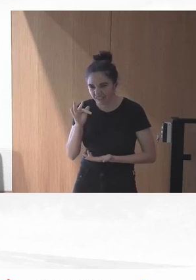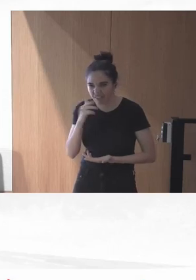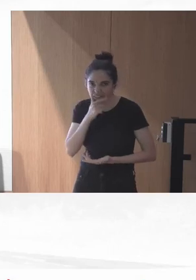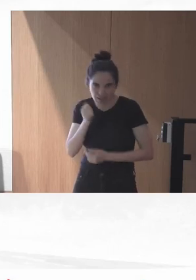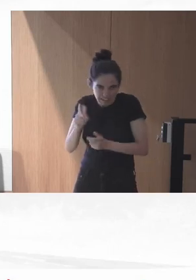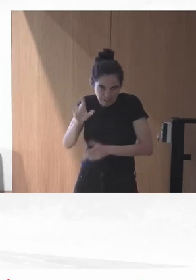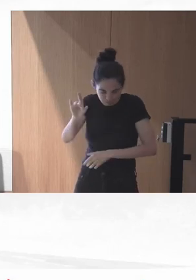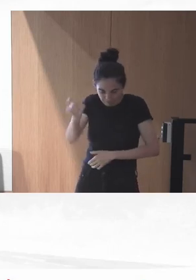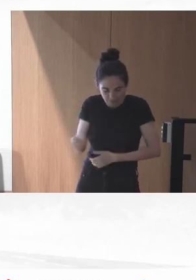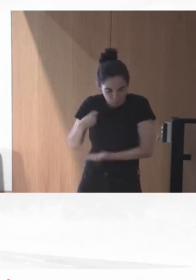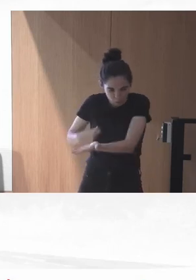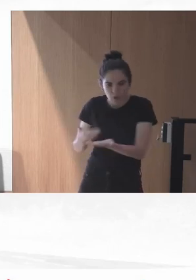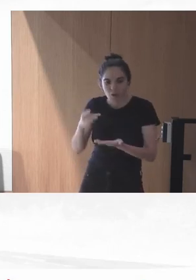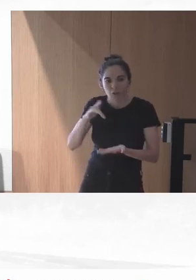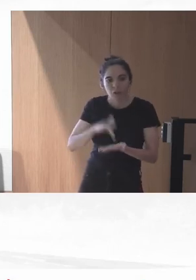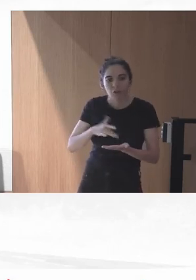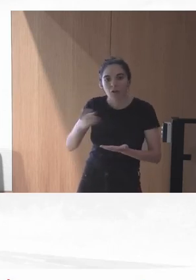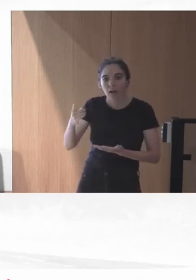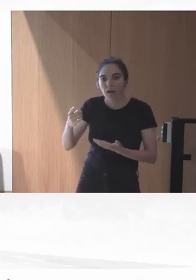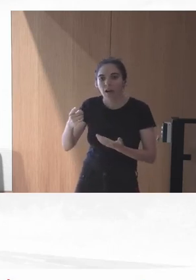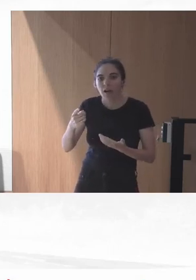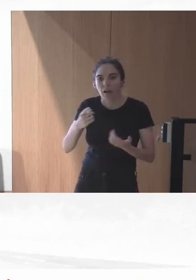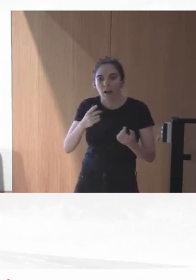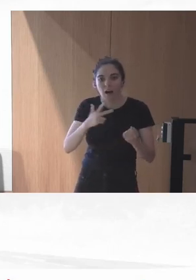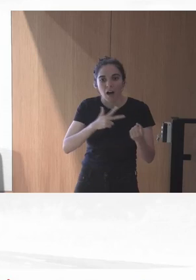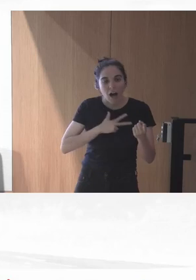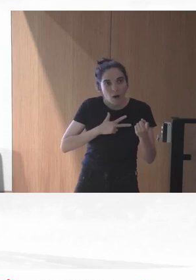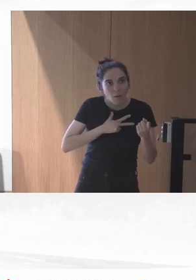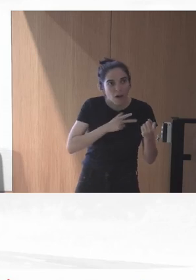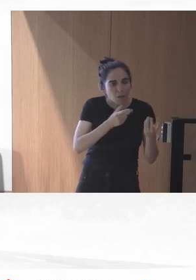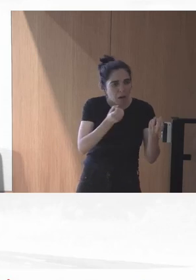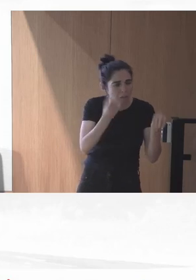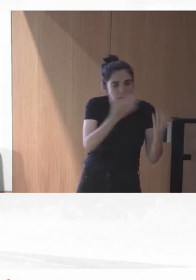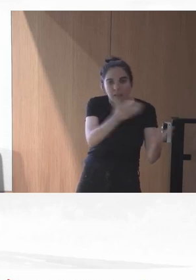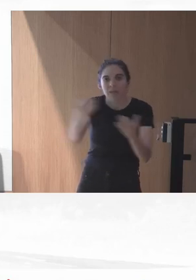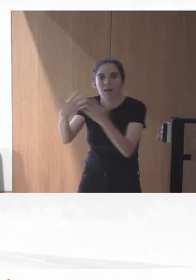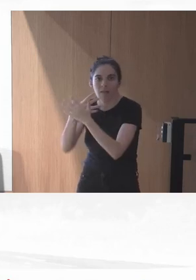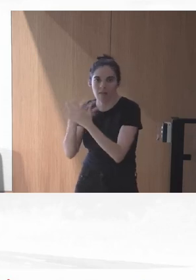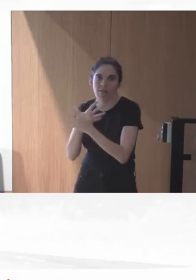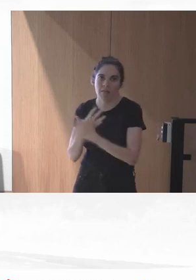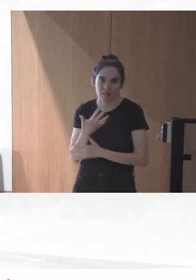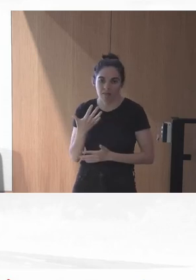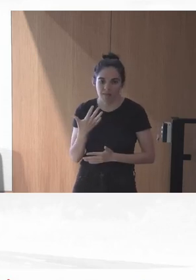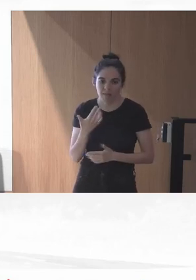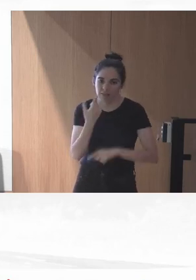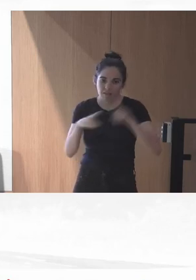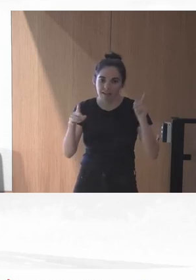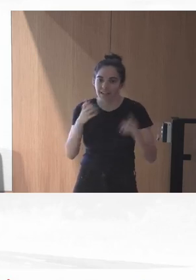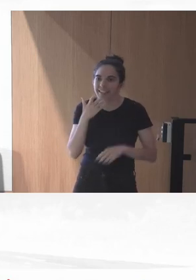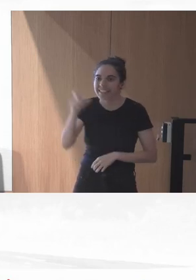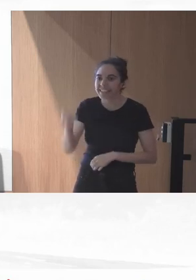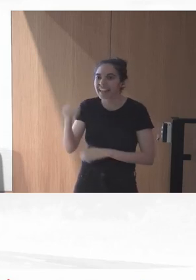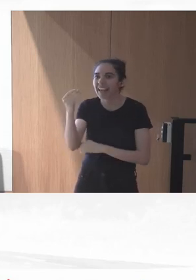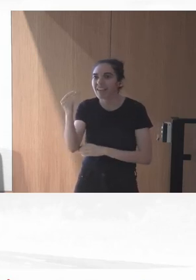me lo explicaba bien, la abogada me lo explicaba, ¿no? Entonces no entendía, ¿no? Ya no era lo mismo que no tener la... Bueno... La figura era